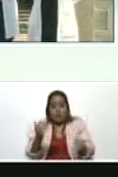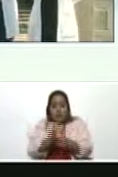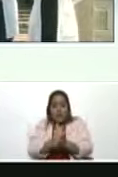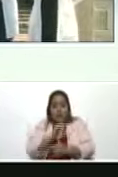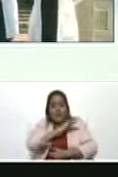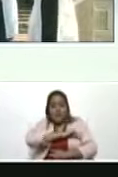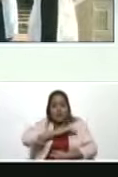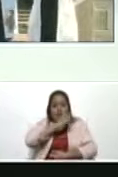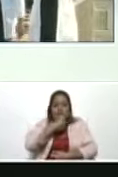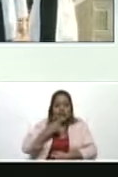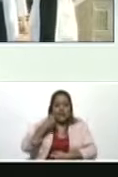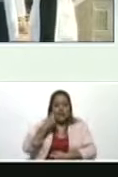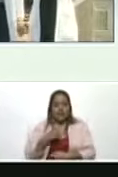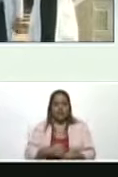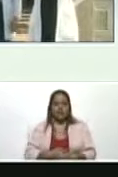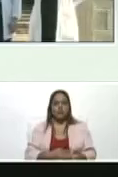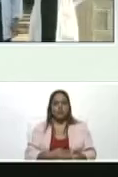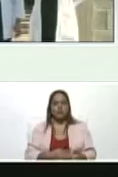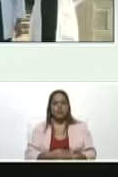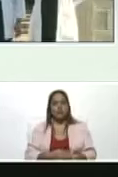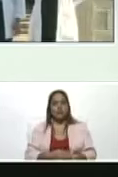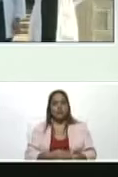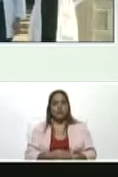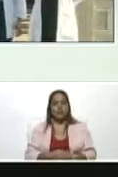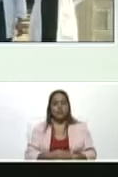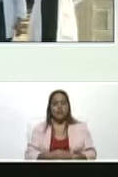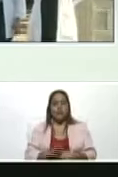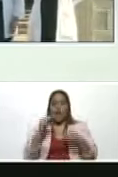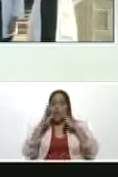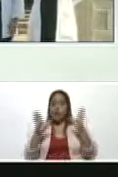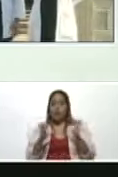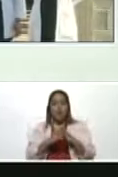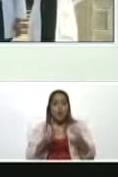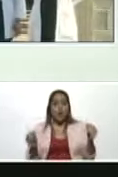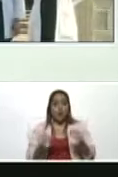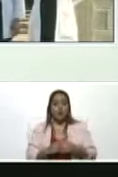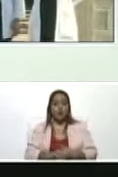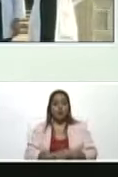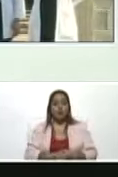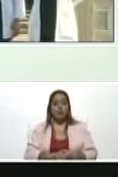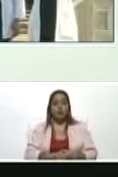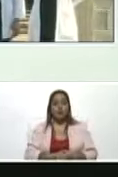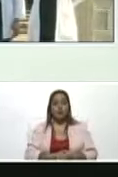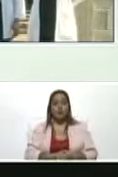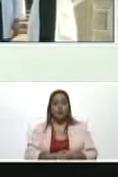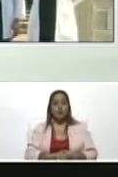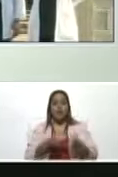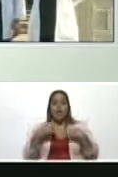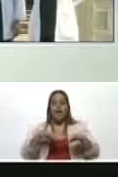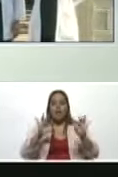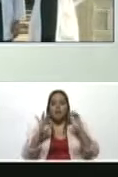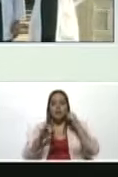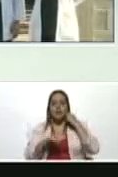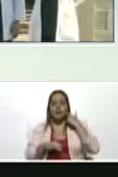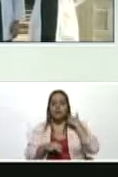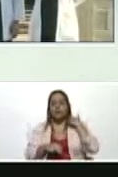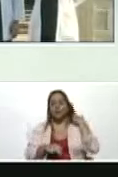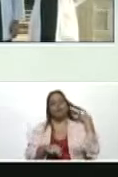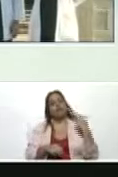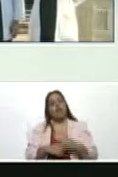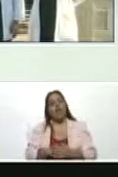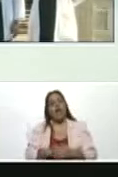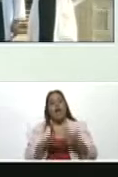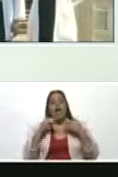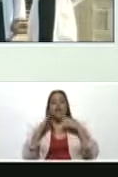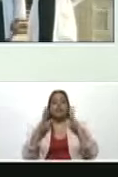Misión Sonrisa. Para atender a todos y a todas, pero en especial para atender a nuestros abuelos